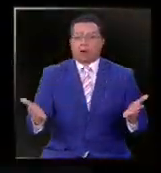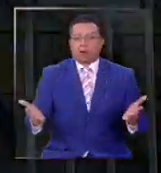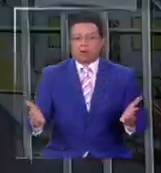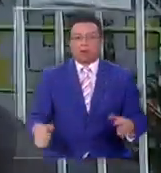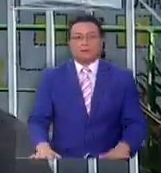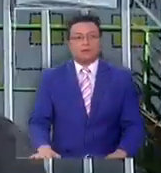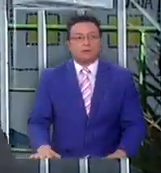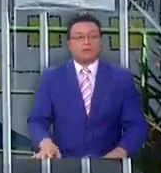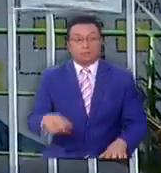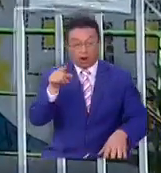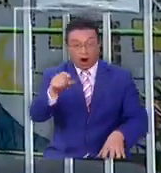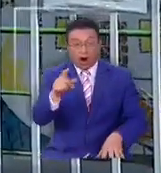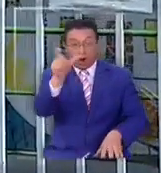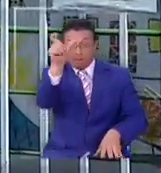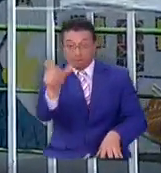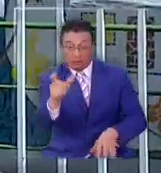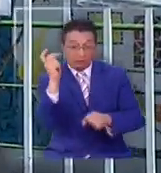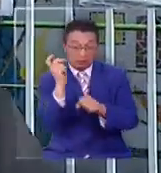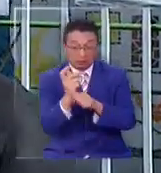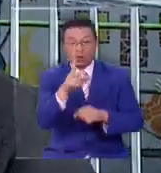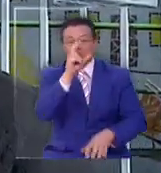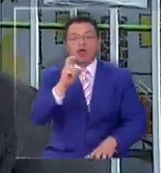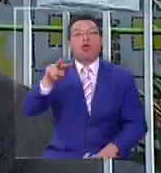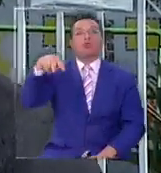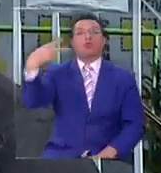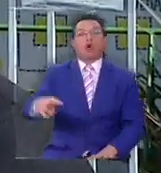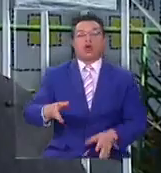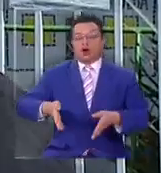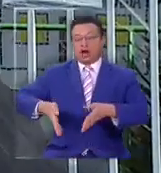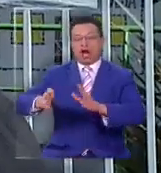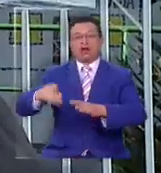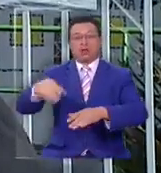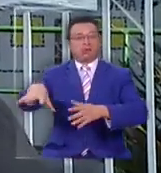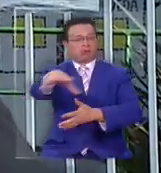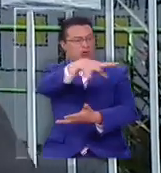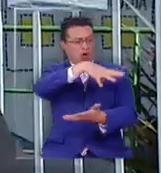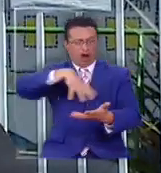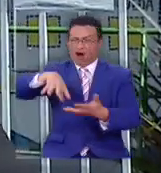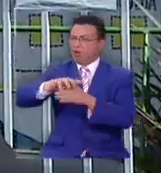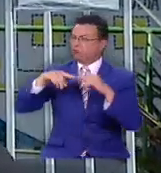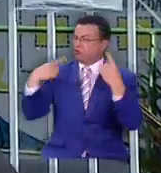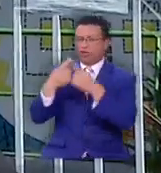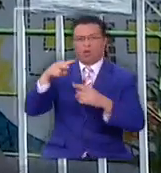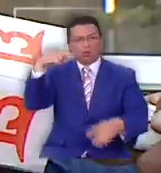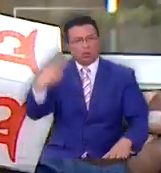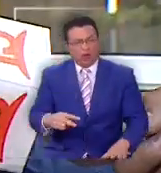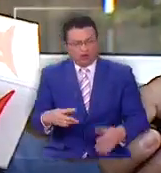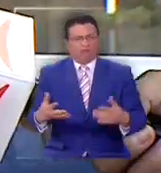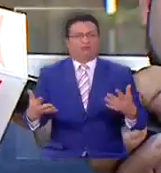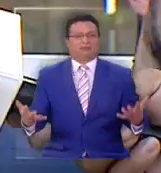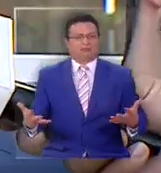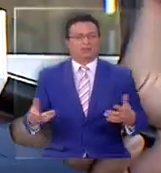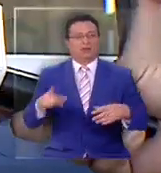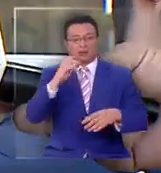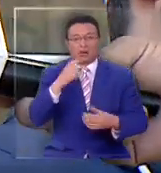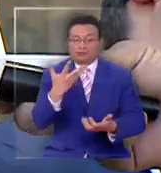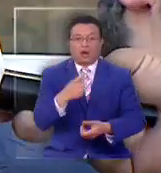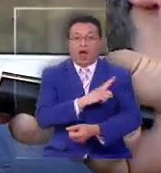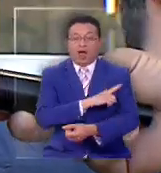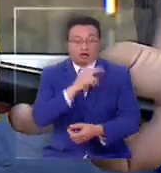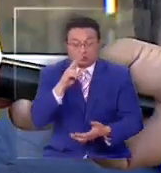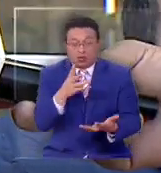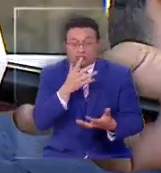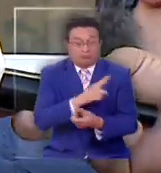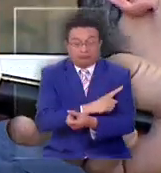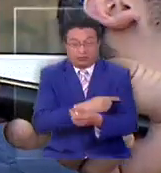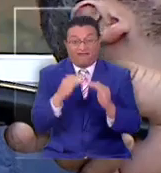Que el delincuente hoy en día, bueno, ya es dueño de las calles y ahora es dueño de toda la población acá, o sea, ellos hacen y deshacen. Sin duda impotencia hace mucho tiempo, no